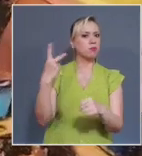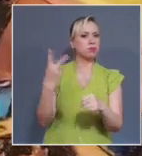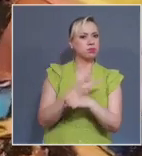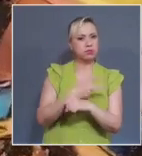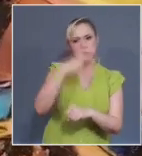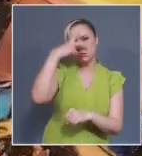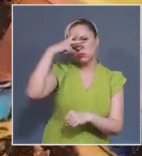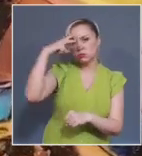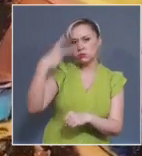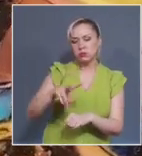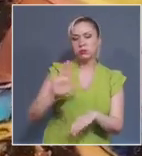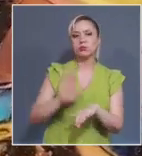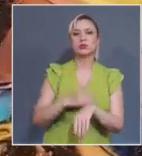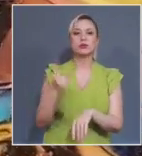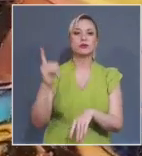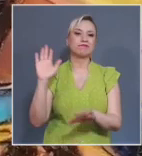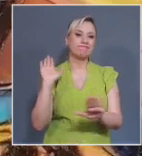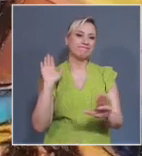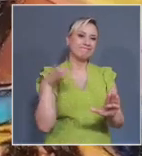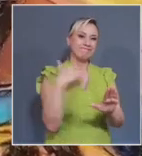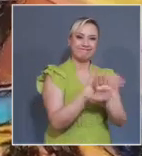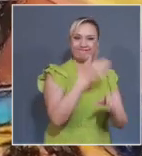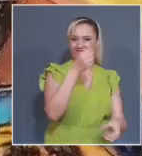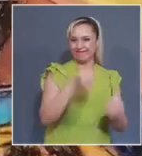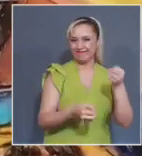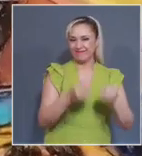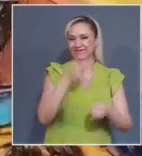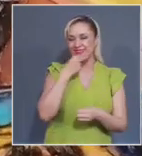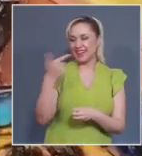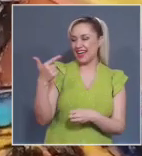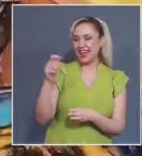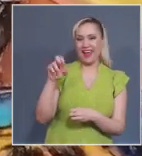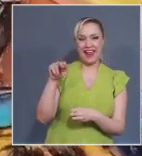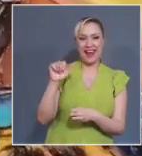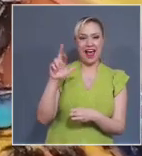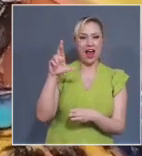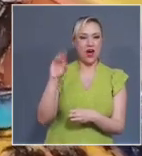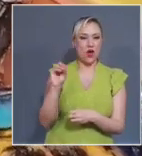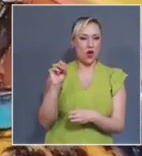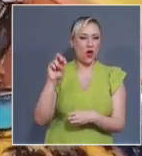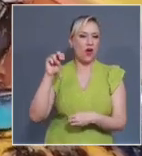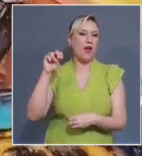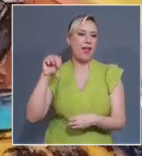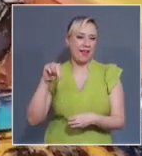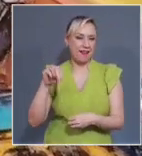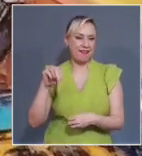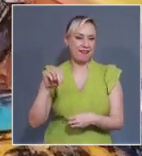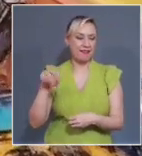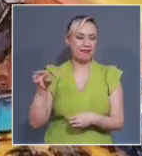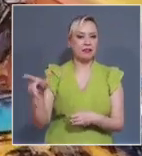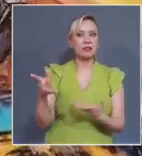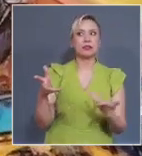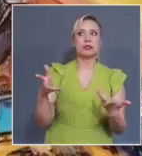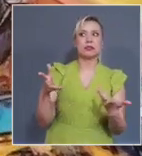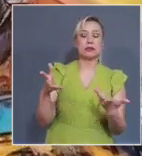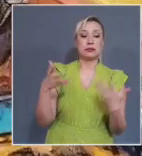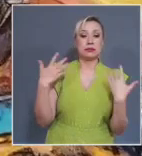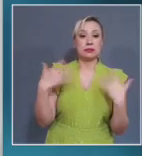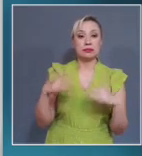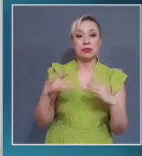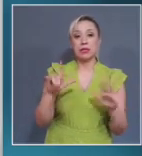Seguridad, Genaro N. Lo anterior porque la presunta red del exfuncionario para lavar hasta $700 millones